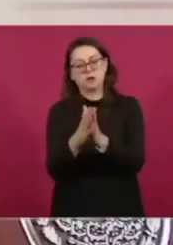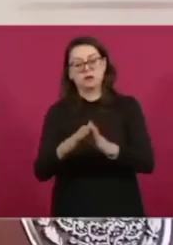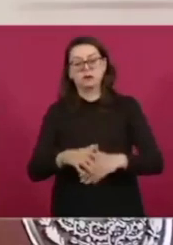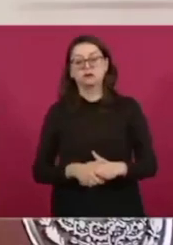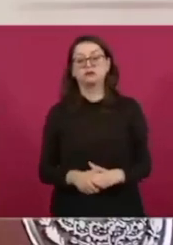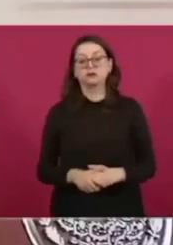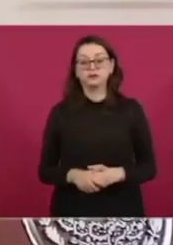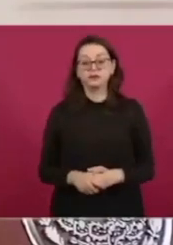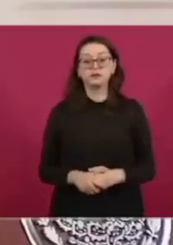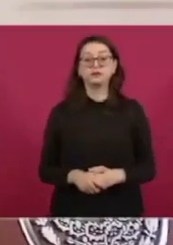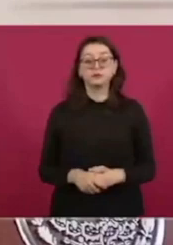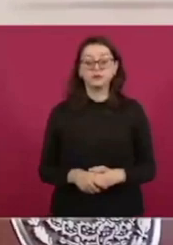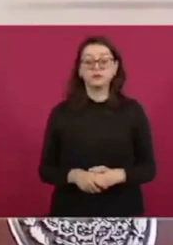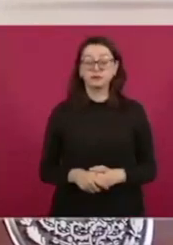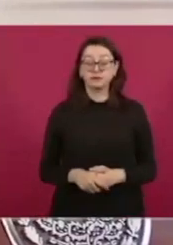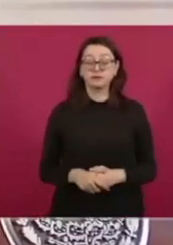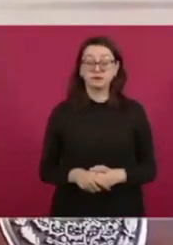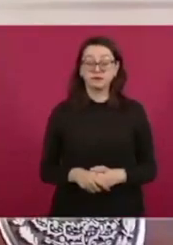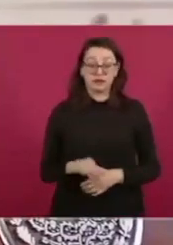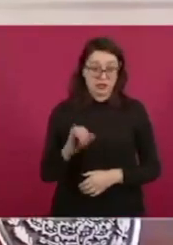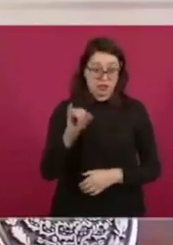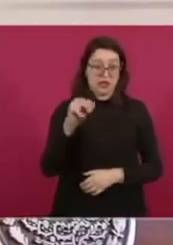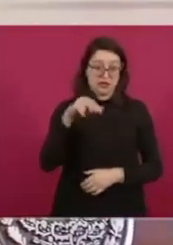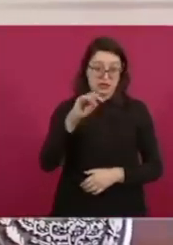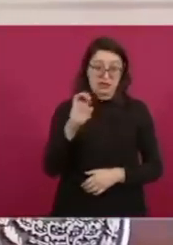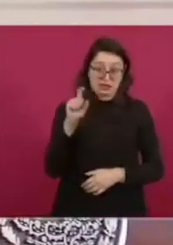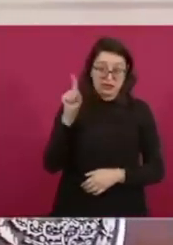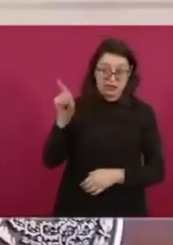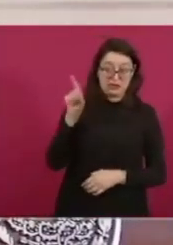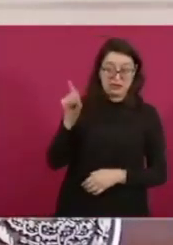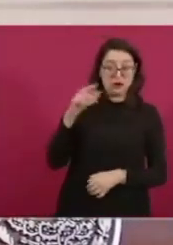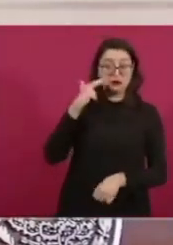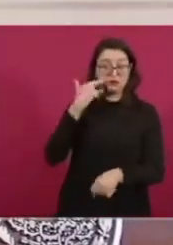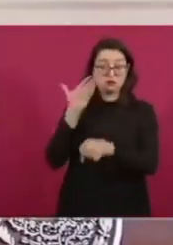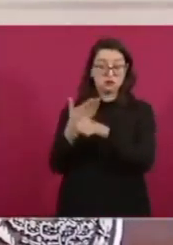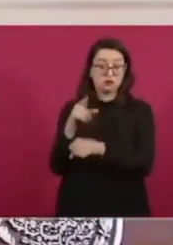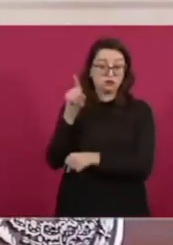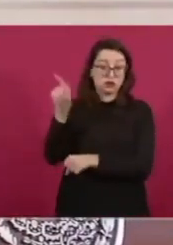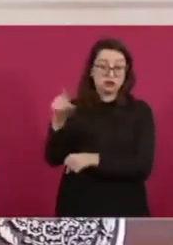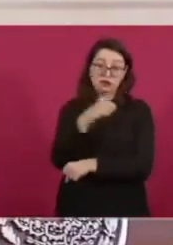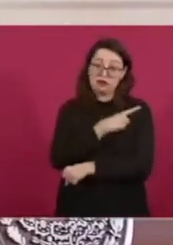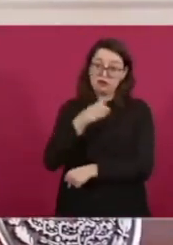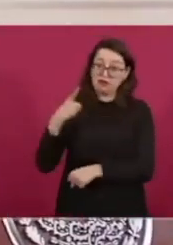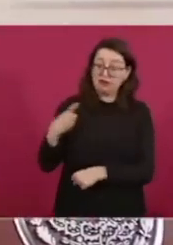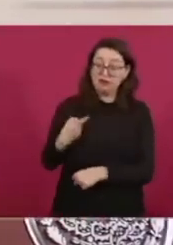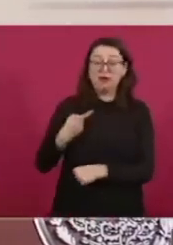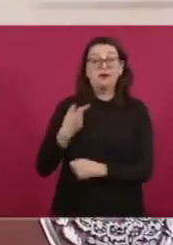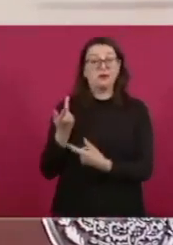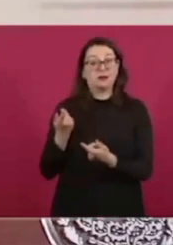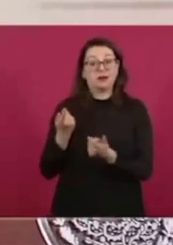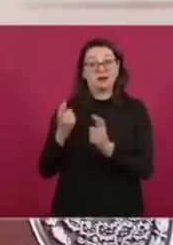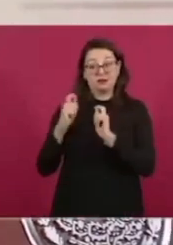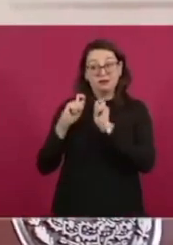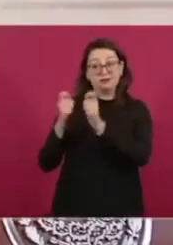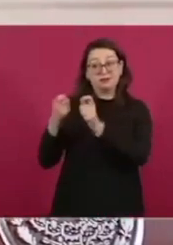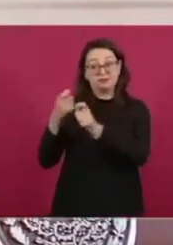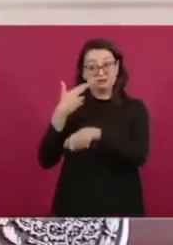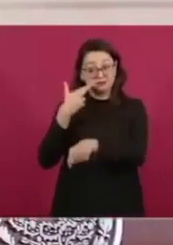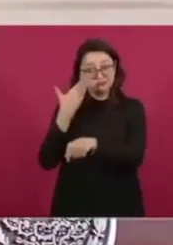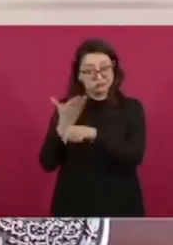Instituto Electoral. Ellos son los que deciden sobre toda